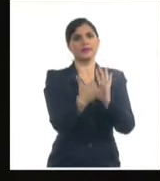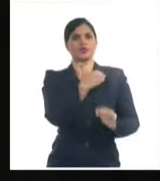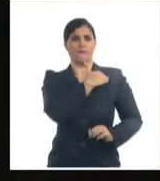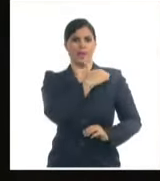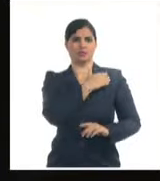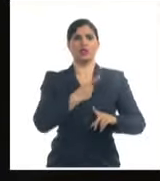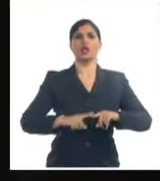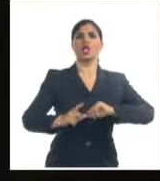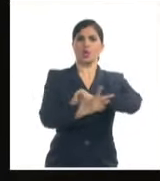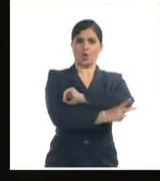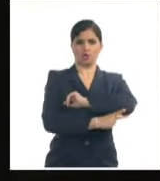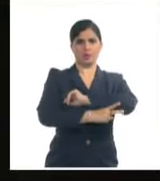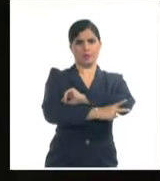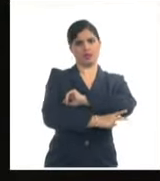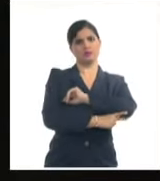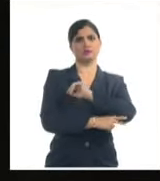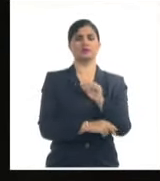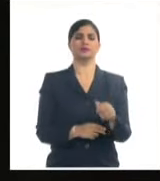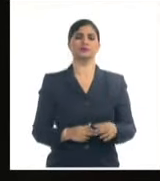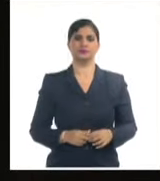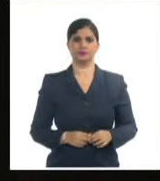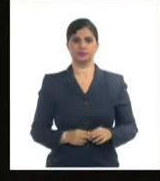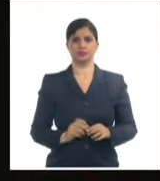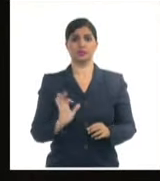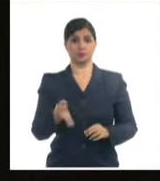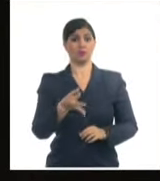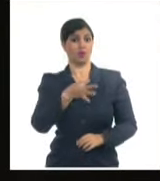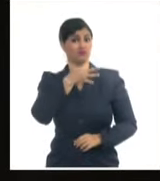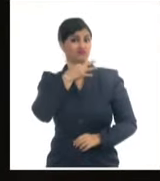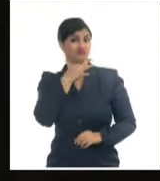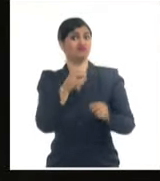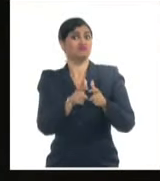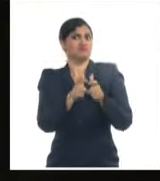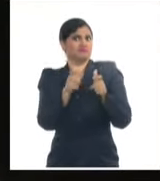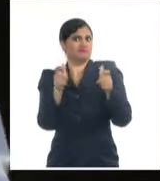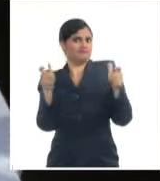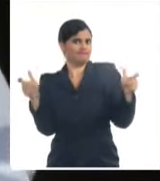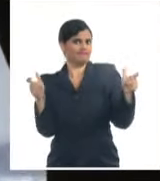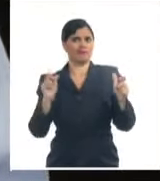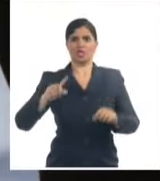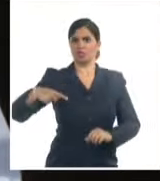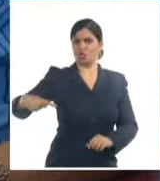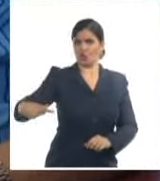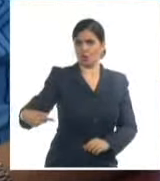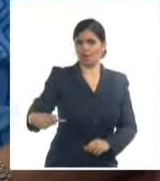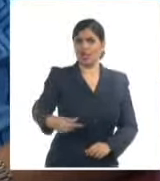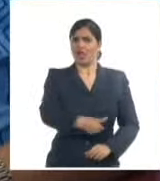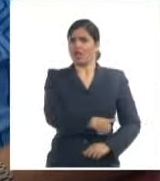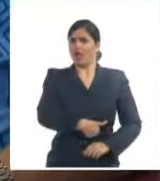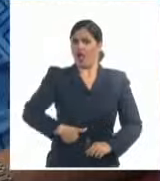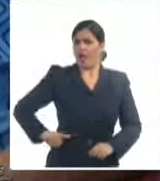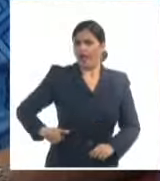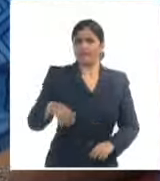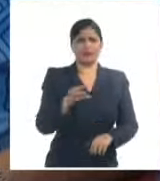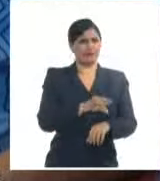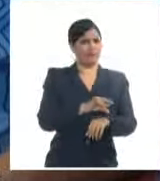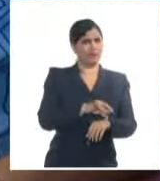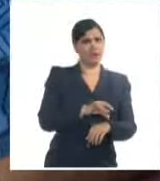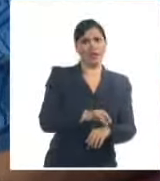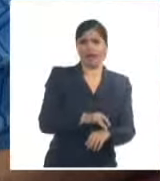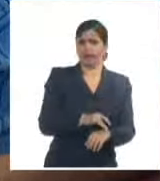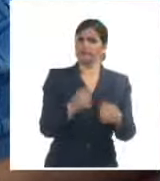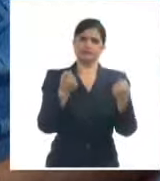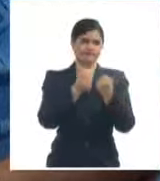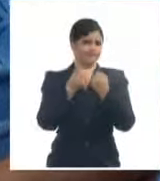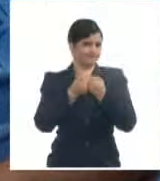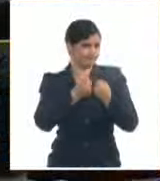para la mayoría de los países del llamado sur y sus respectivos pueblos. En declaraciones al canal